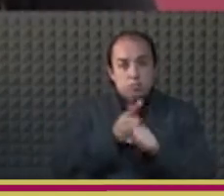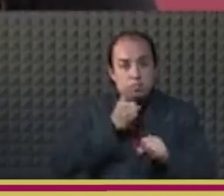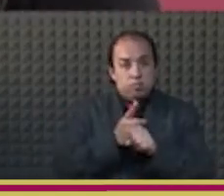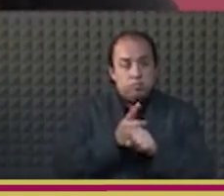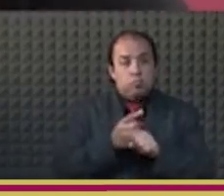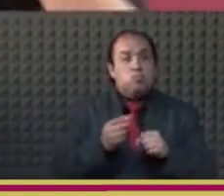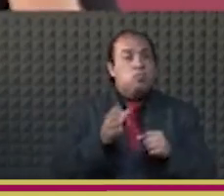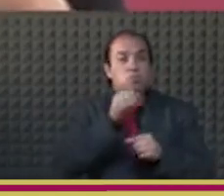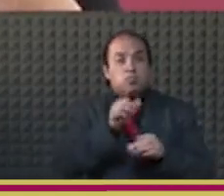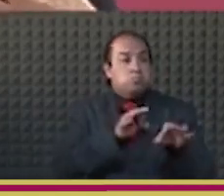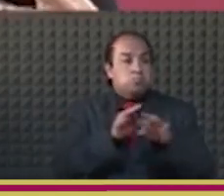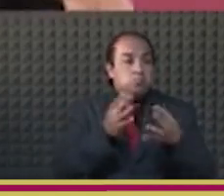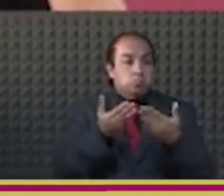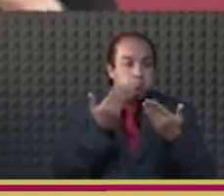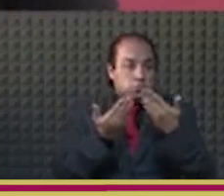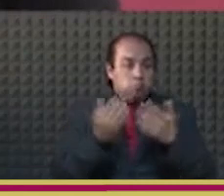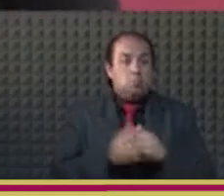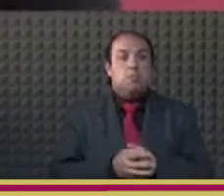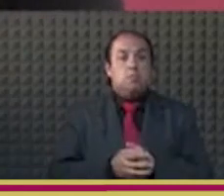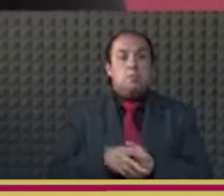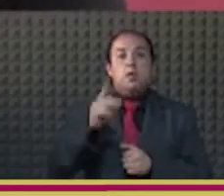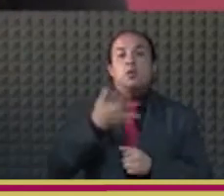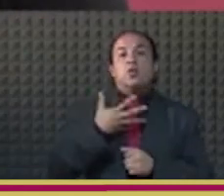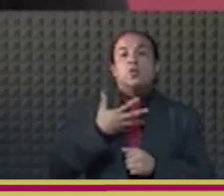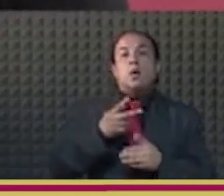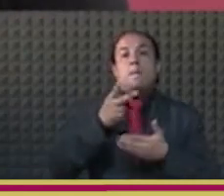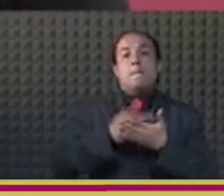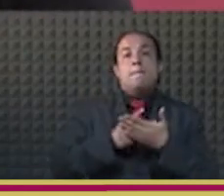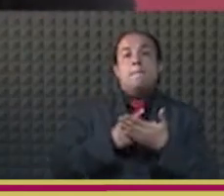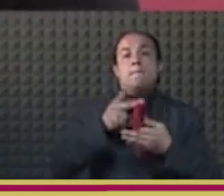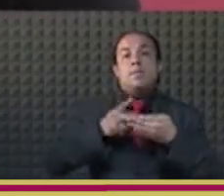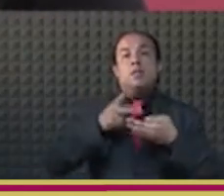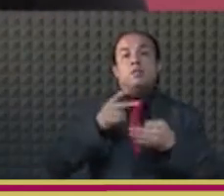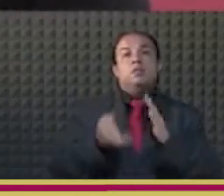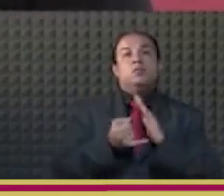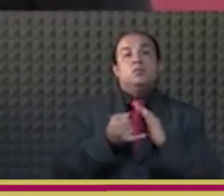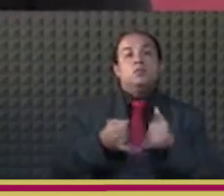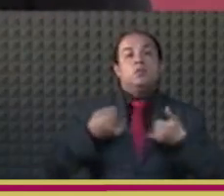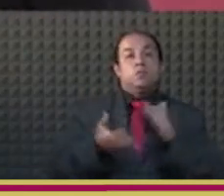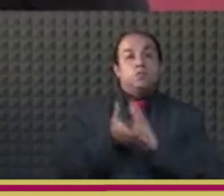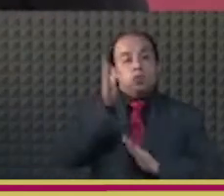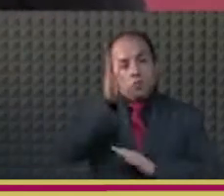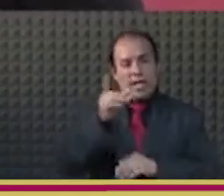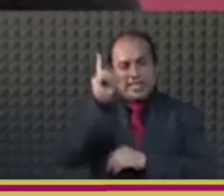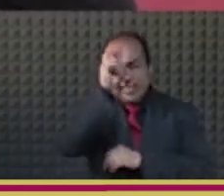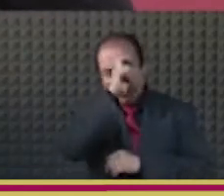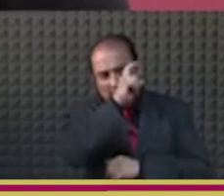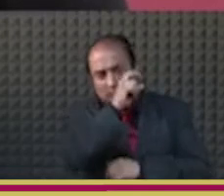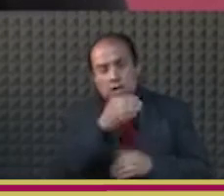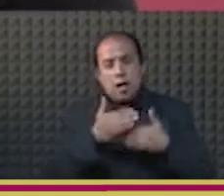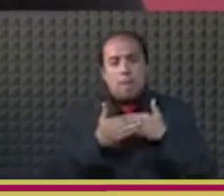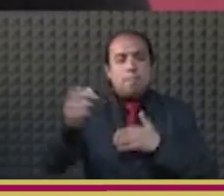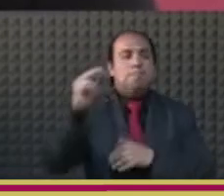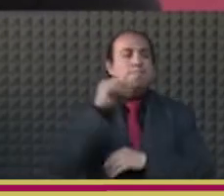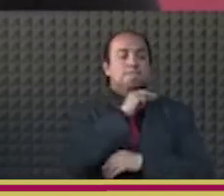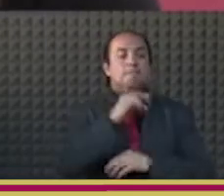sin opciones. Pues si no hubiera sido por la plataforma de Jóvenes Construyendo el Futuro, hubiera sido muy difícil poder avanzar tan